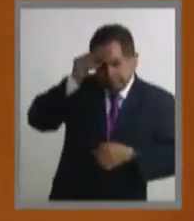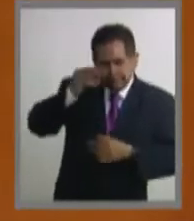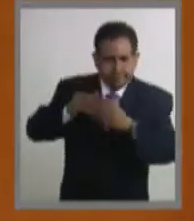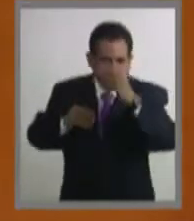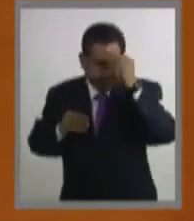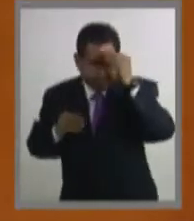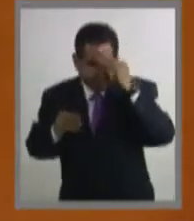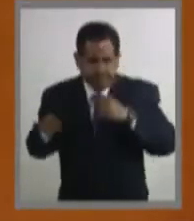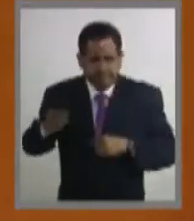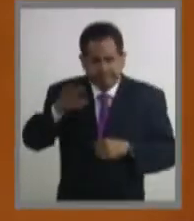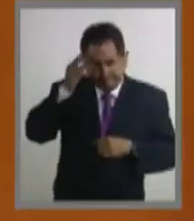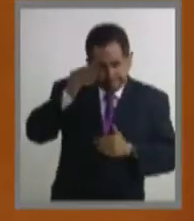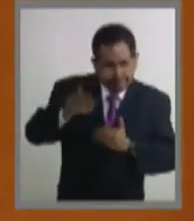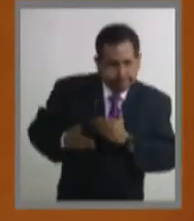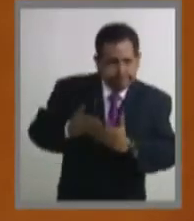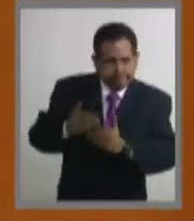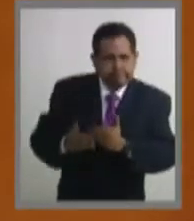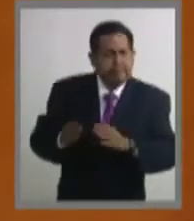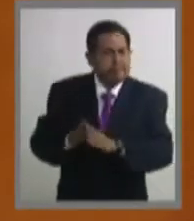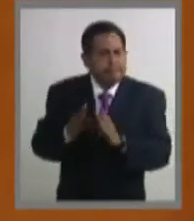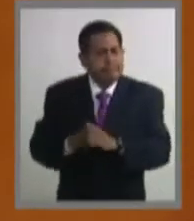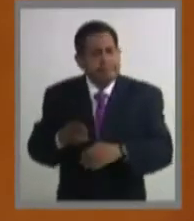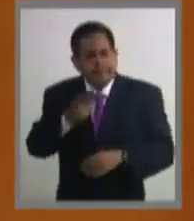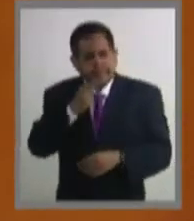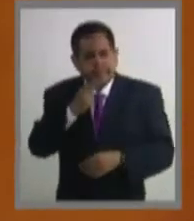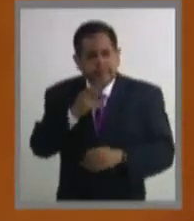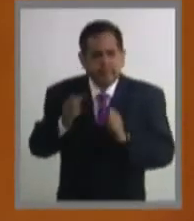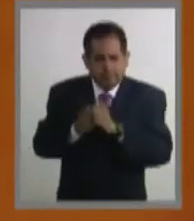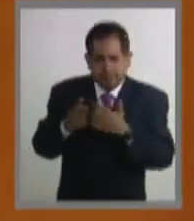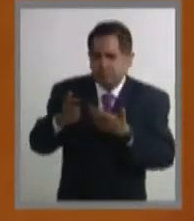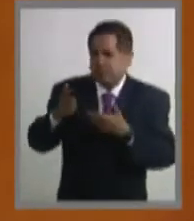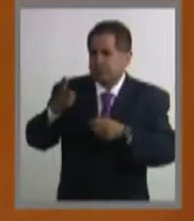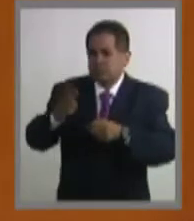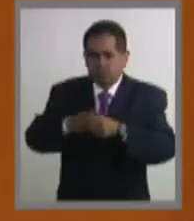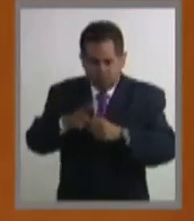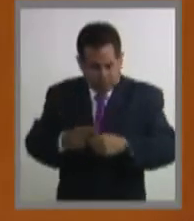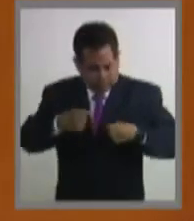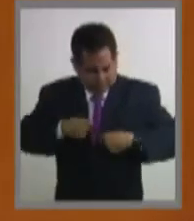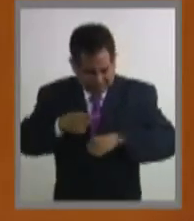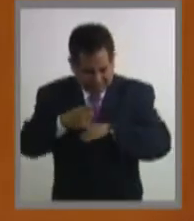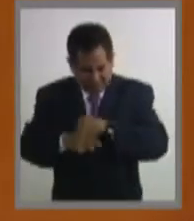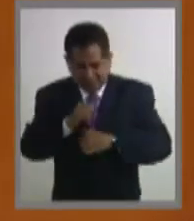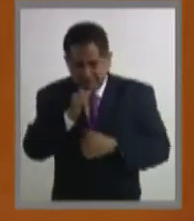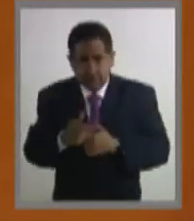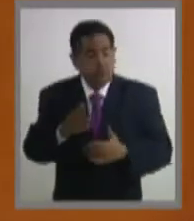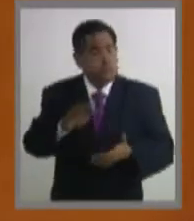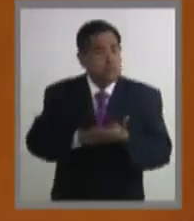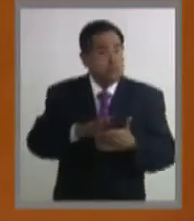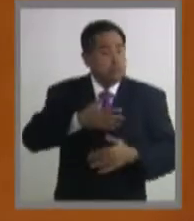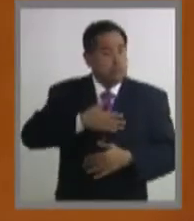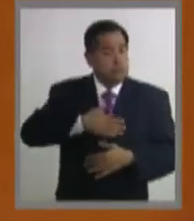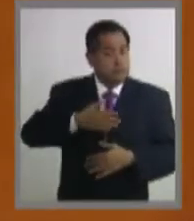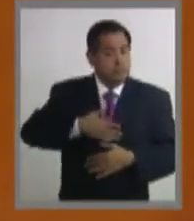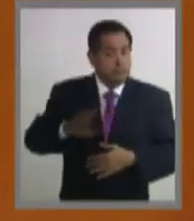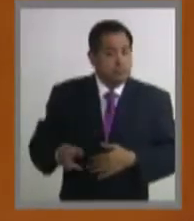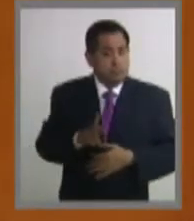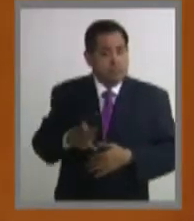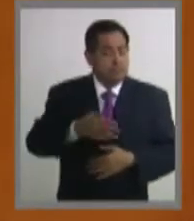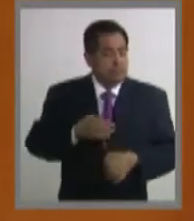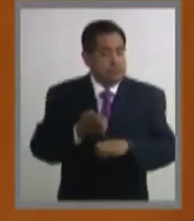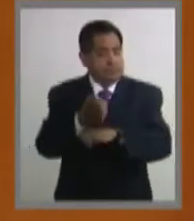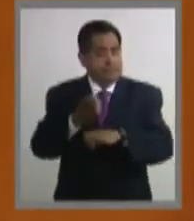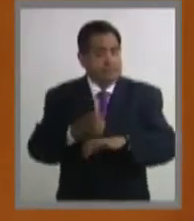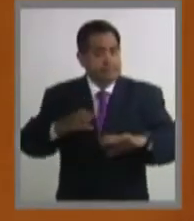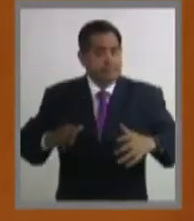las innovaciones que tienen que hacer, de utilizar colores que no les hagan daño. En mi pueblo, en mi estado, por